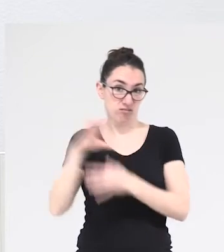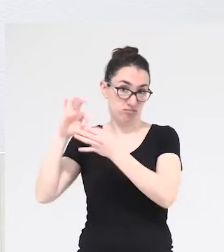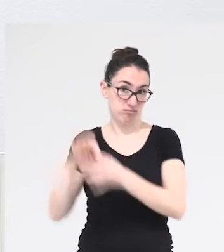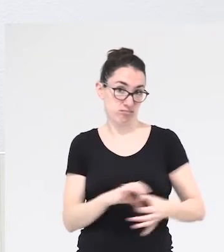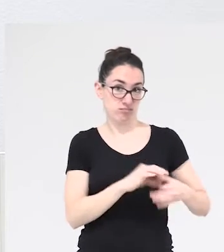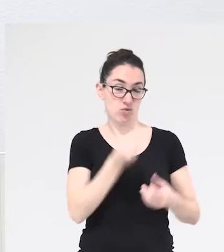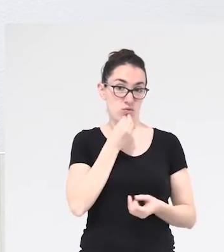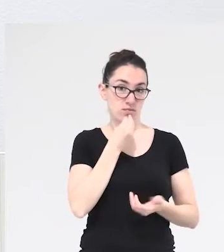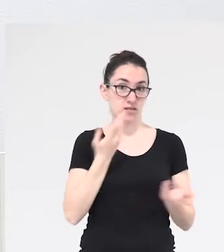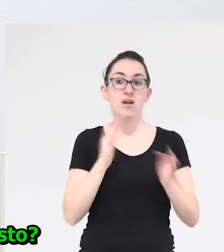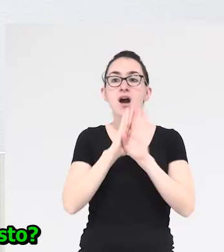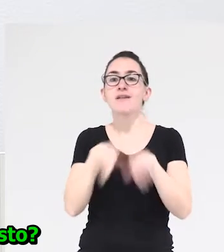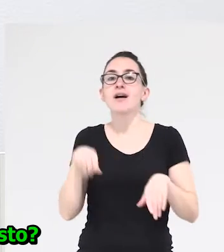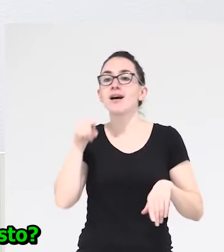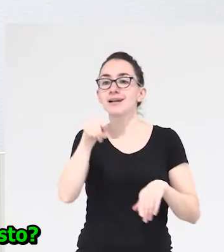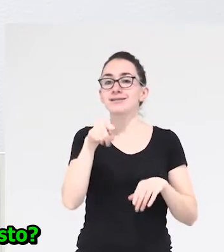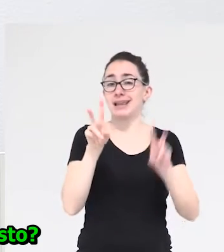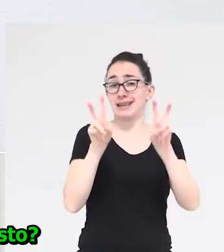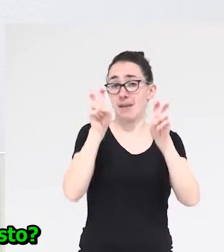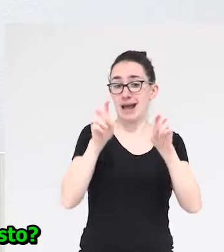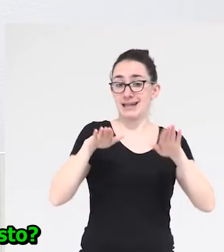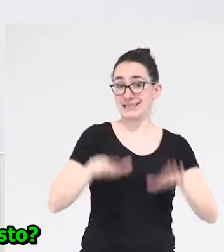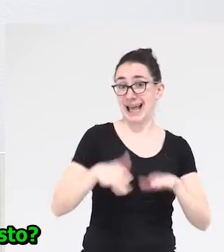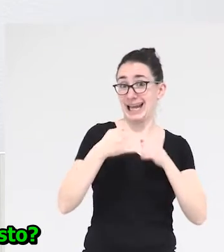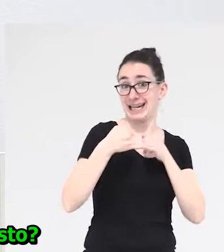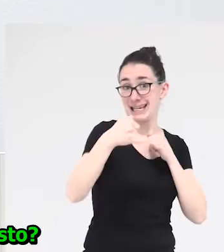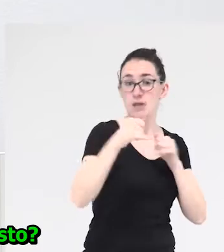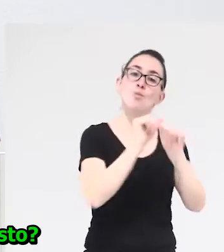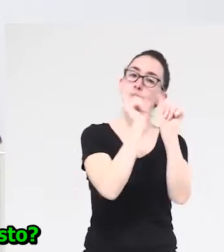¿qué cosas provocan ese estar en línea? Por ejemplo, o sea, ¿a